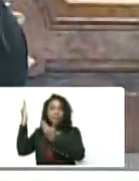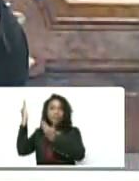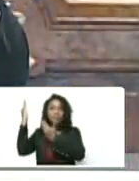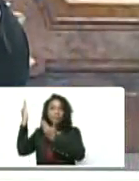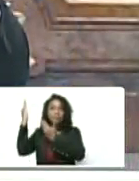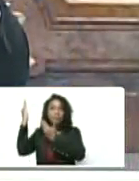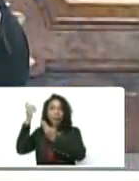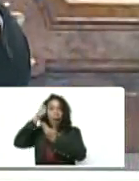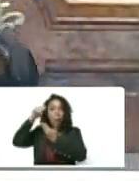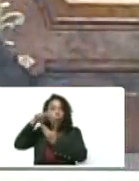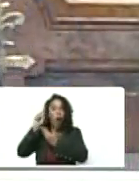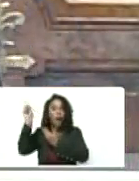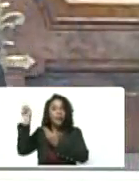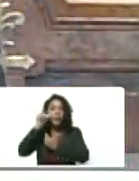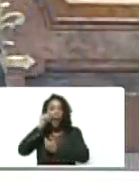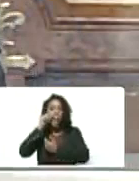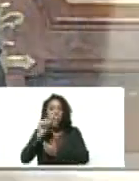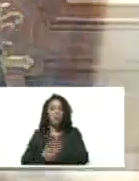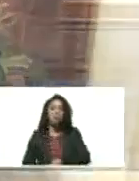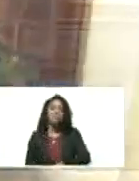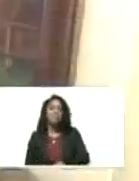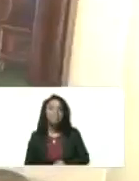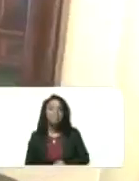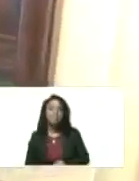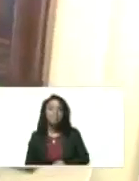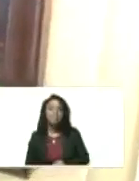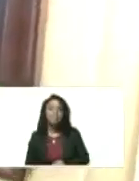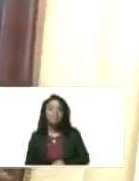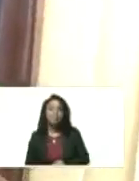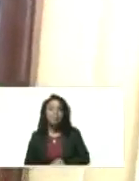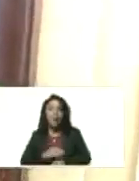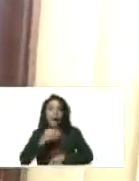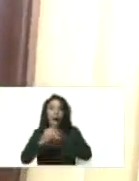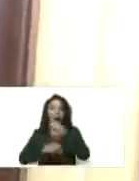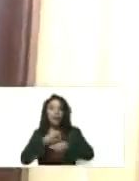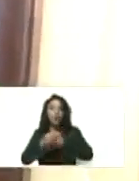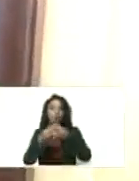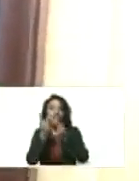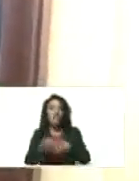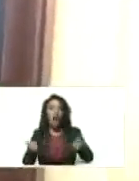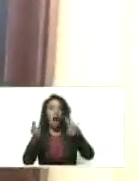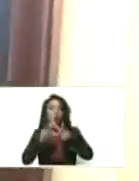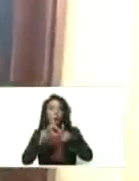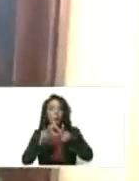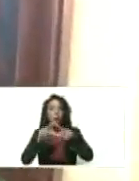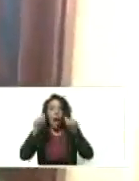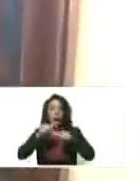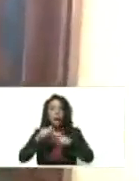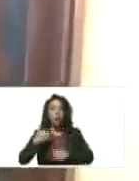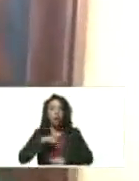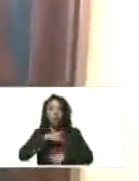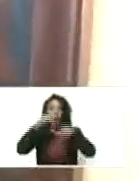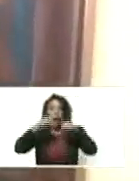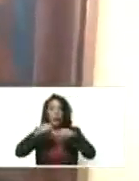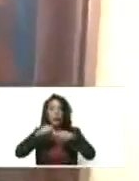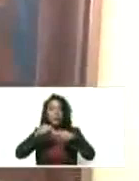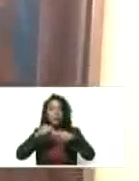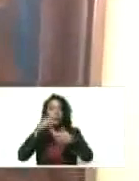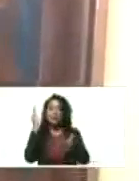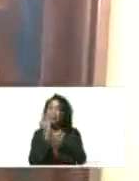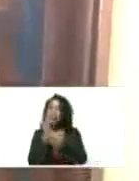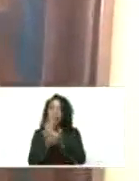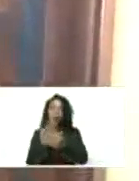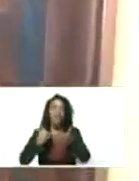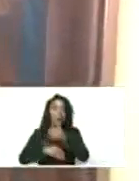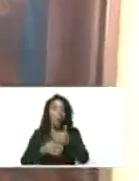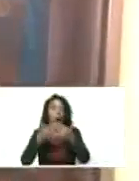el pueblo de ese hombre que está ahí forjado en valor aquí estamos pues siempre vamos a estar